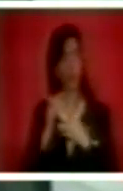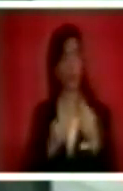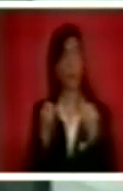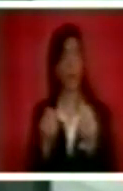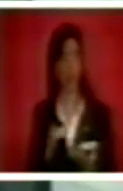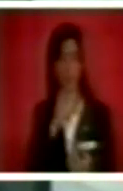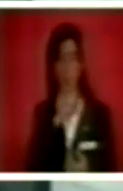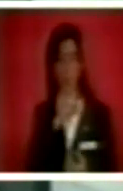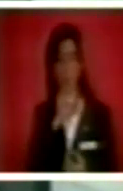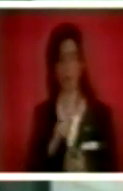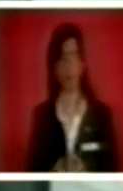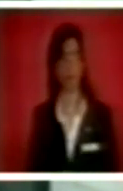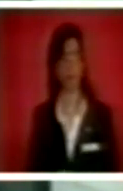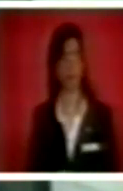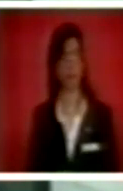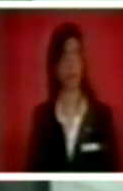mejor.